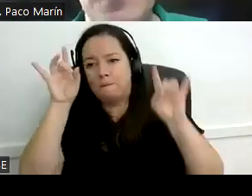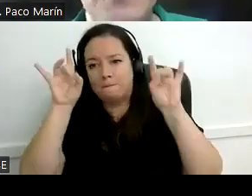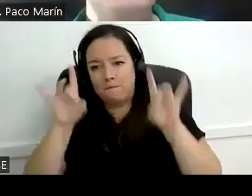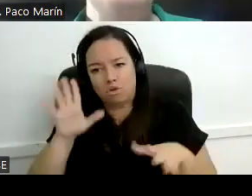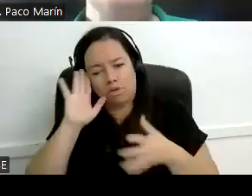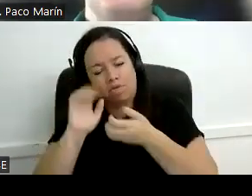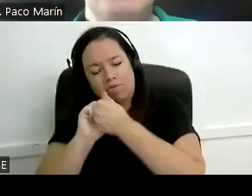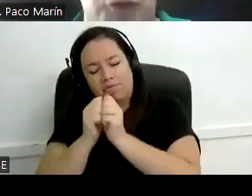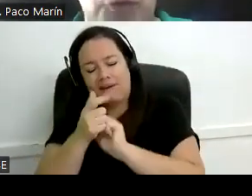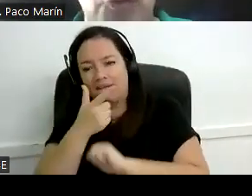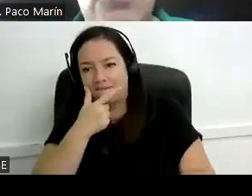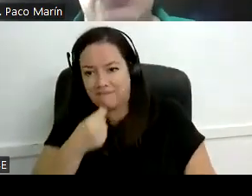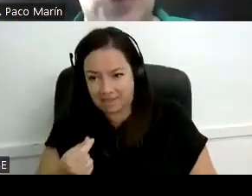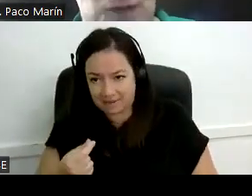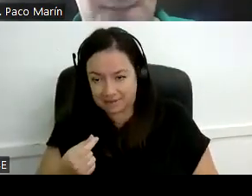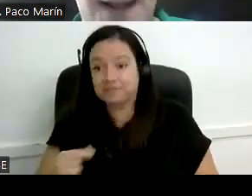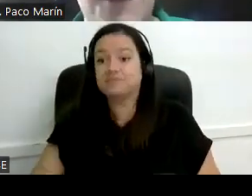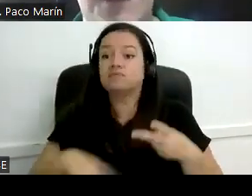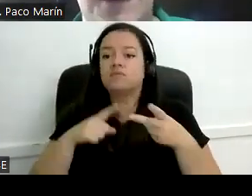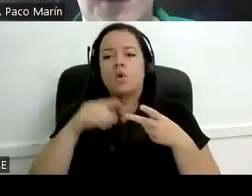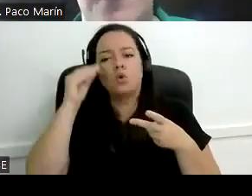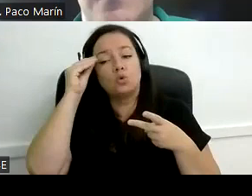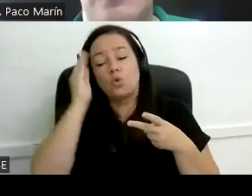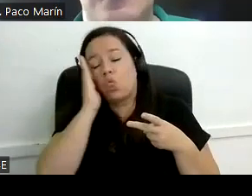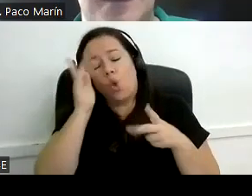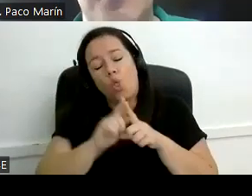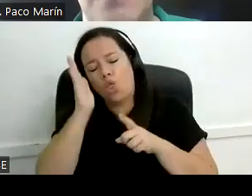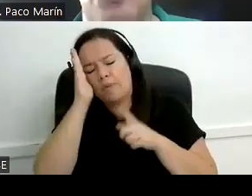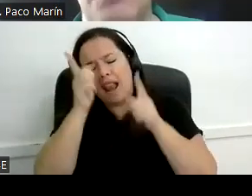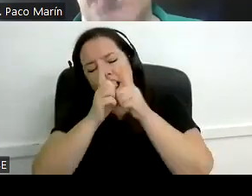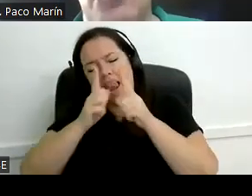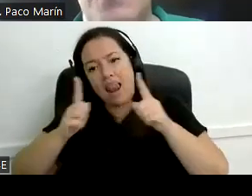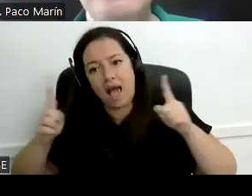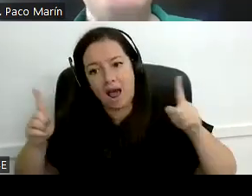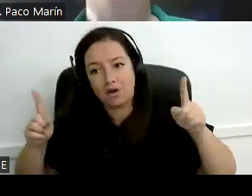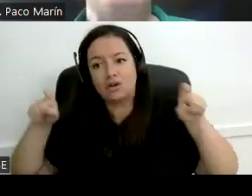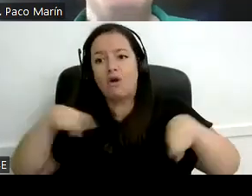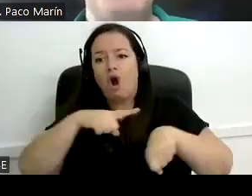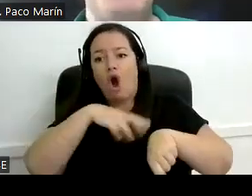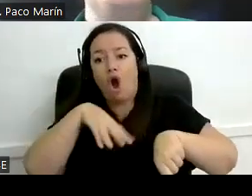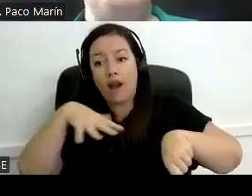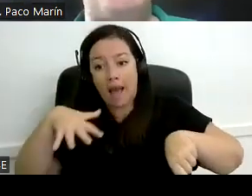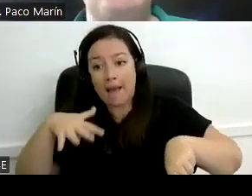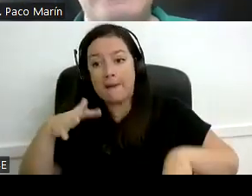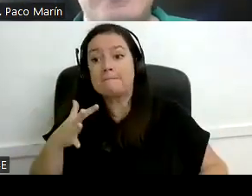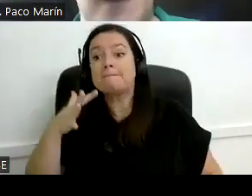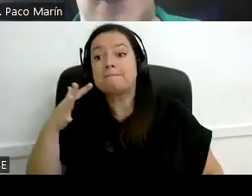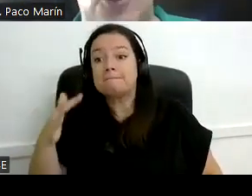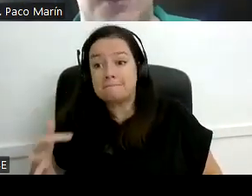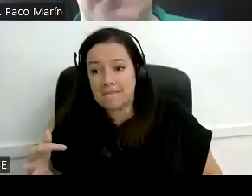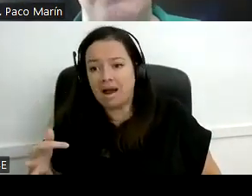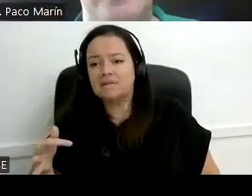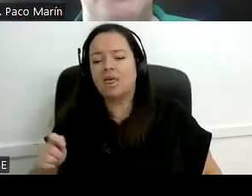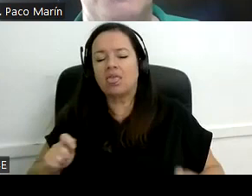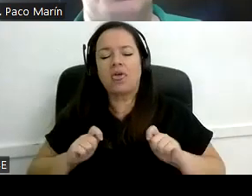conciliación. Nuestro sueño dura más, es decir, descansamos más horas y además nuestro sueño es